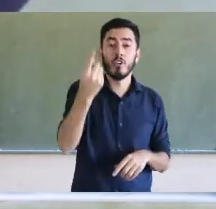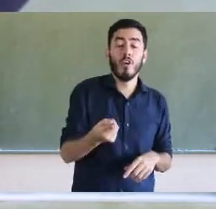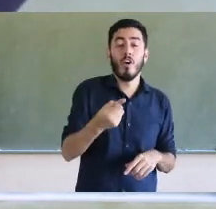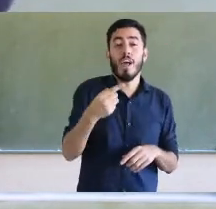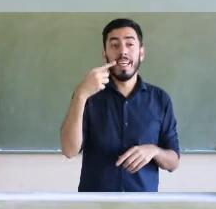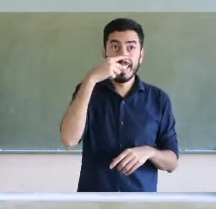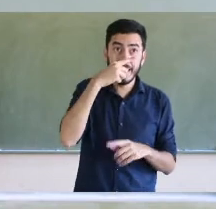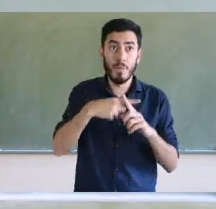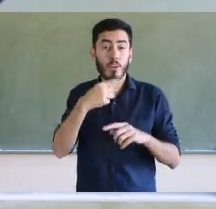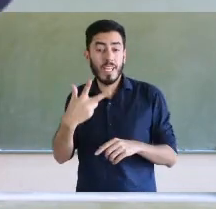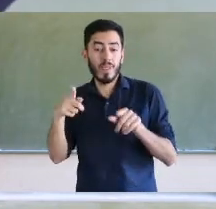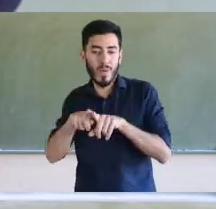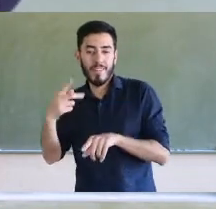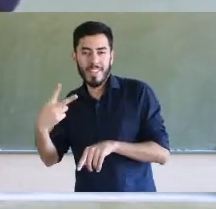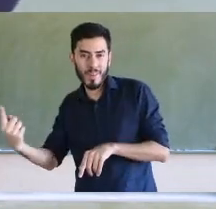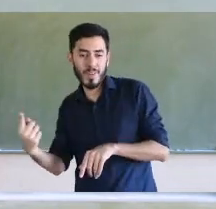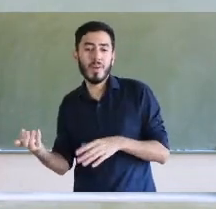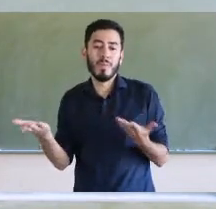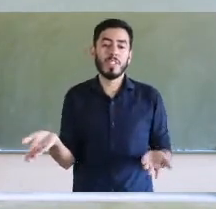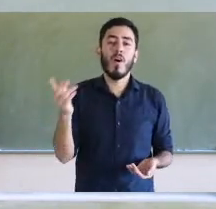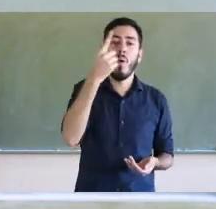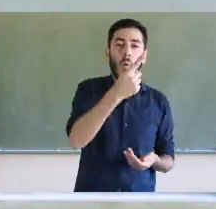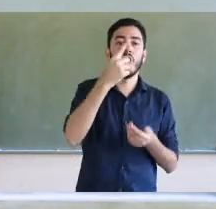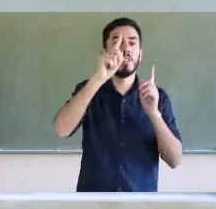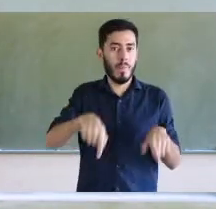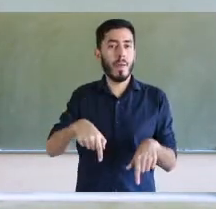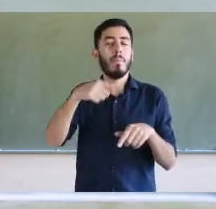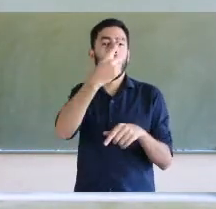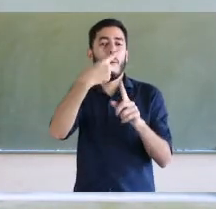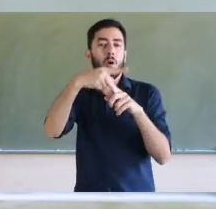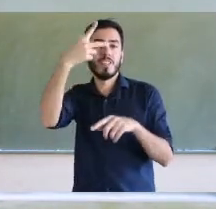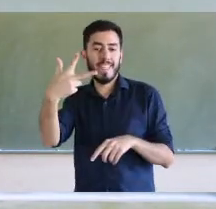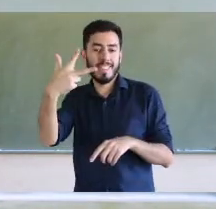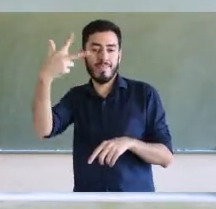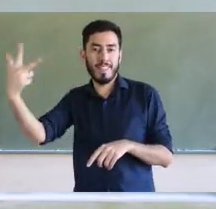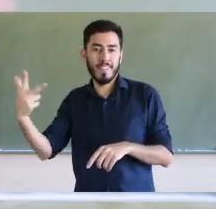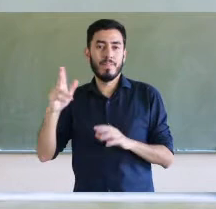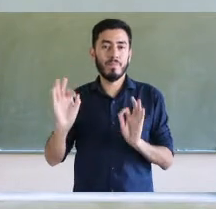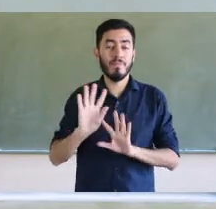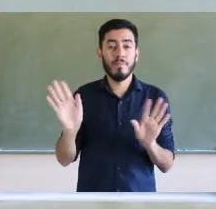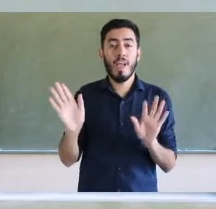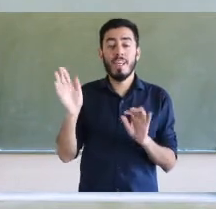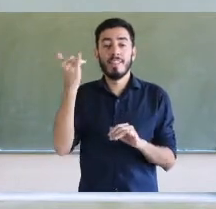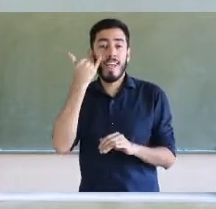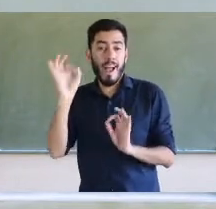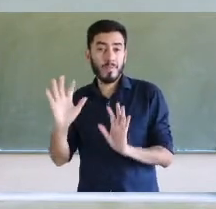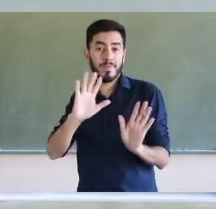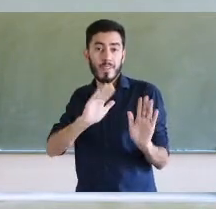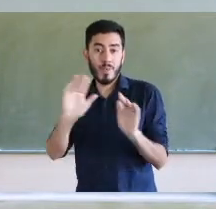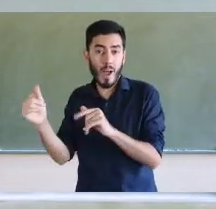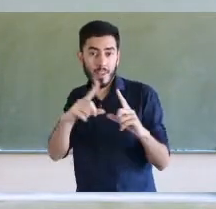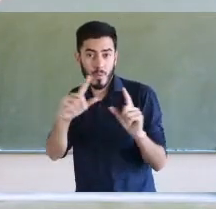para llegar a 21. 1 al 1 también lo multiplico por 3. Una vez que obtuve las dos fracciones equivalentes, podemos